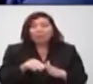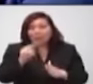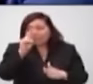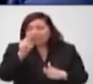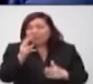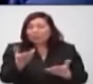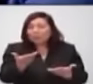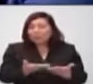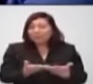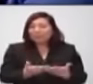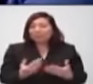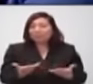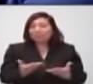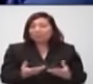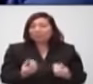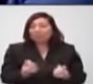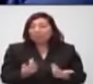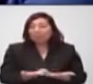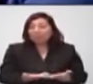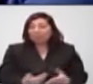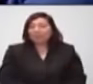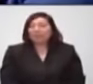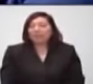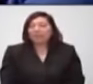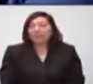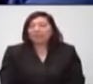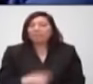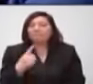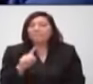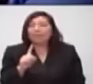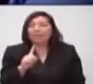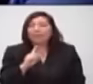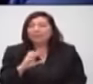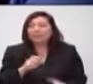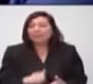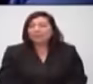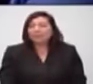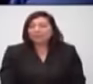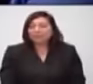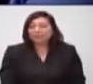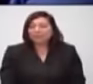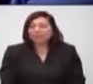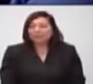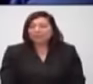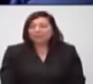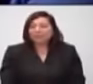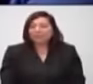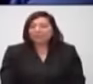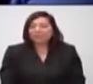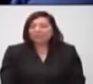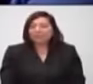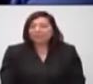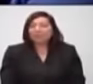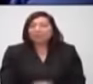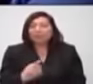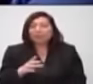problema de haber recibido pocos recursos. 15 millones para obras de inversión es casi nada